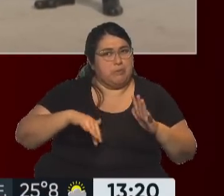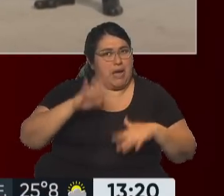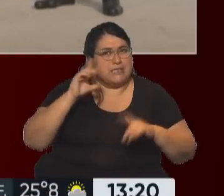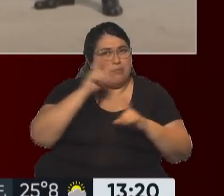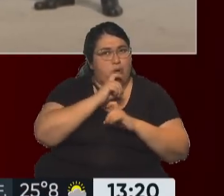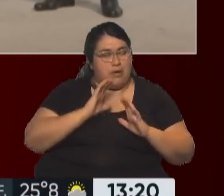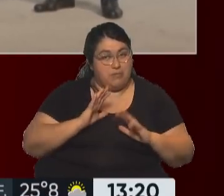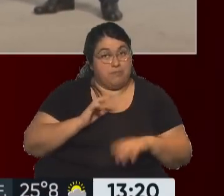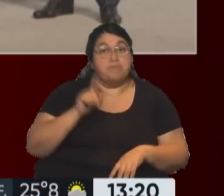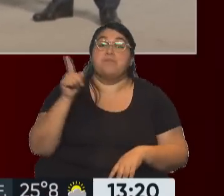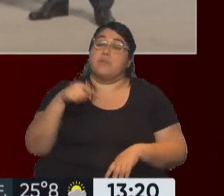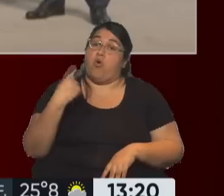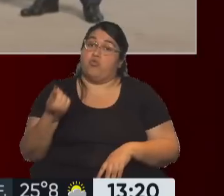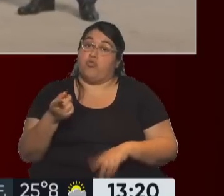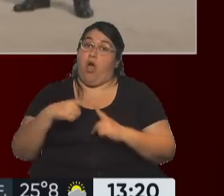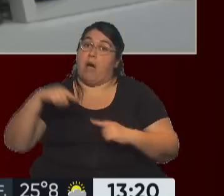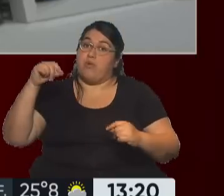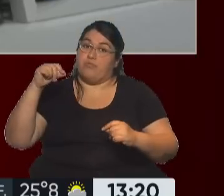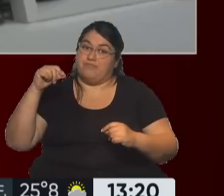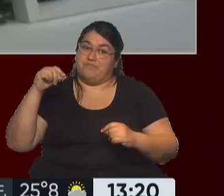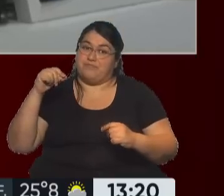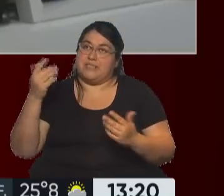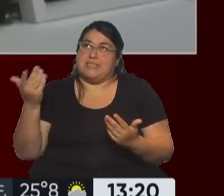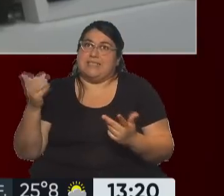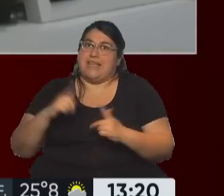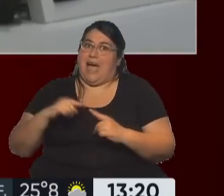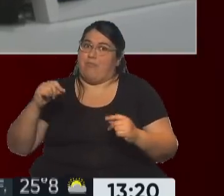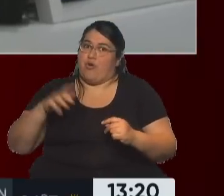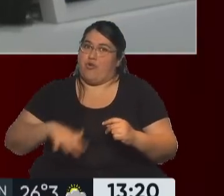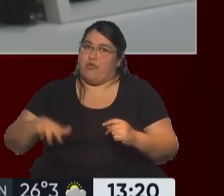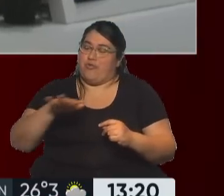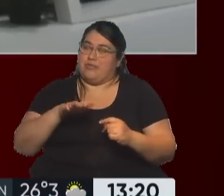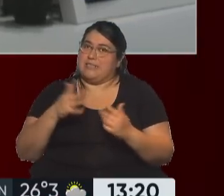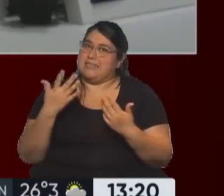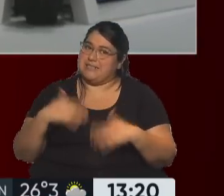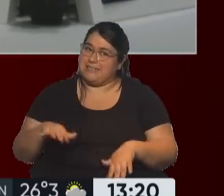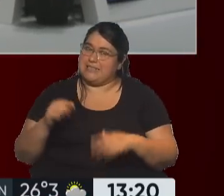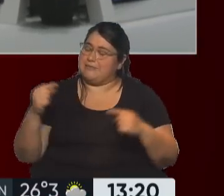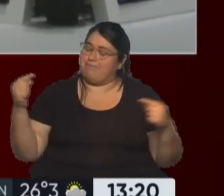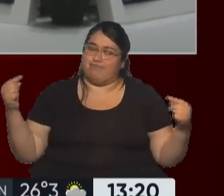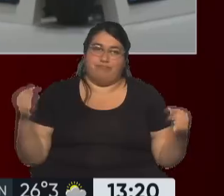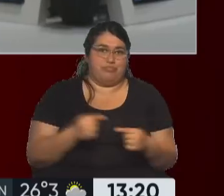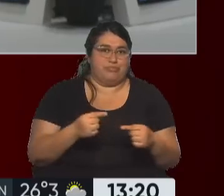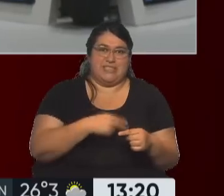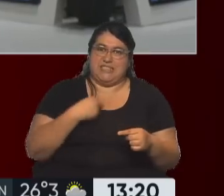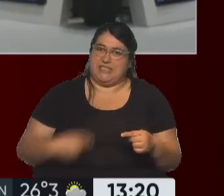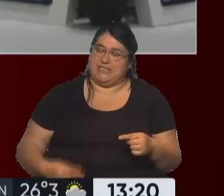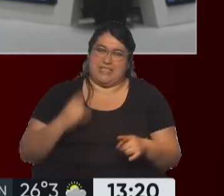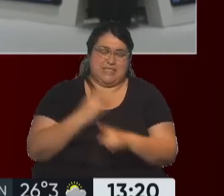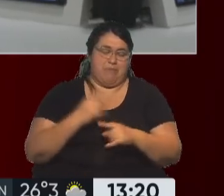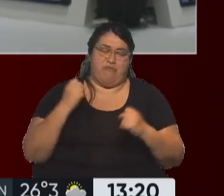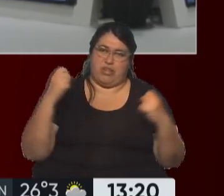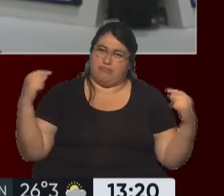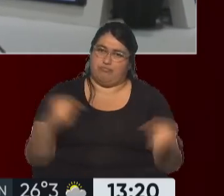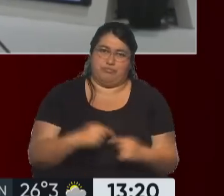gravitante, y Japón, que es un estado, un rival histórico por parte de China.